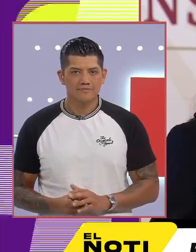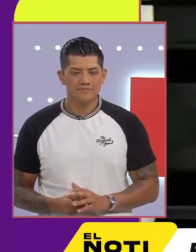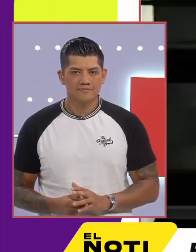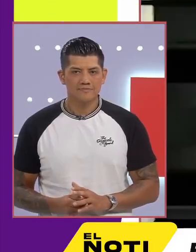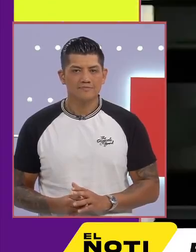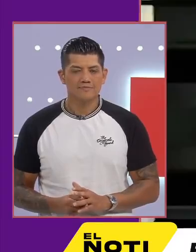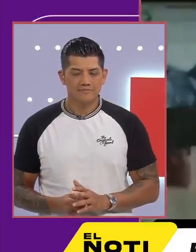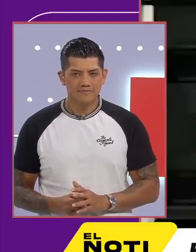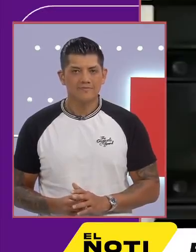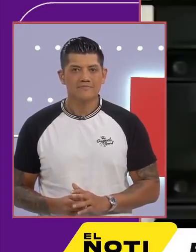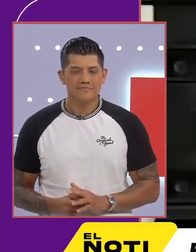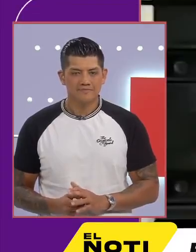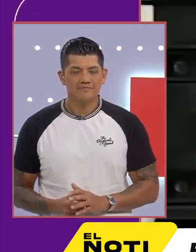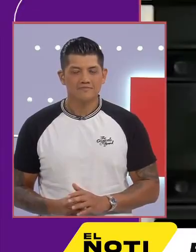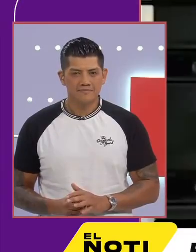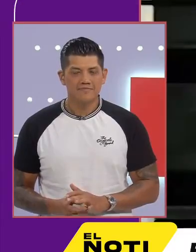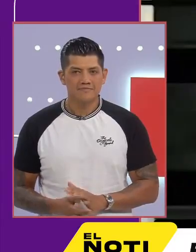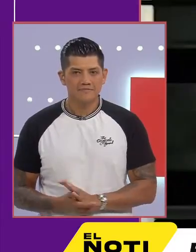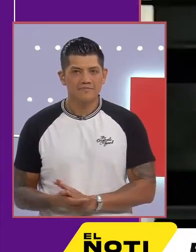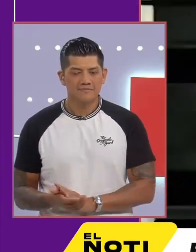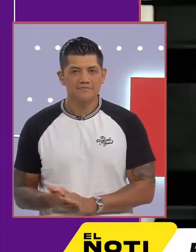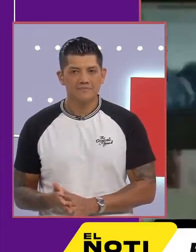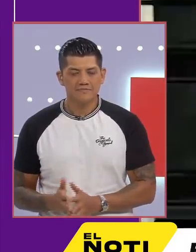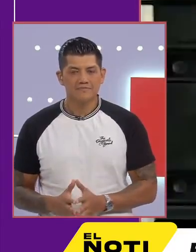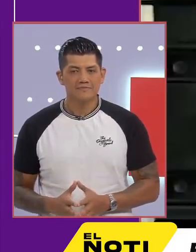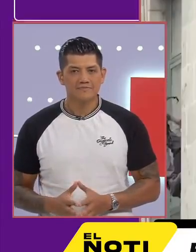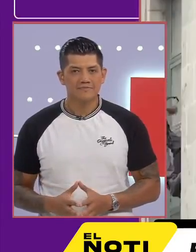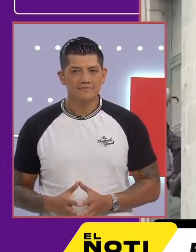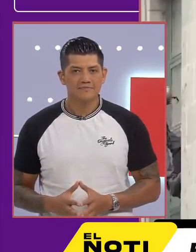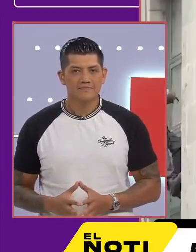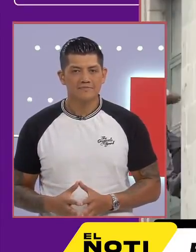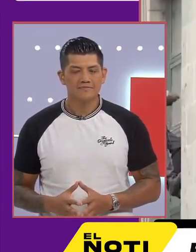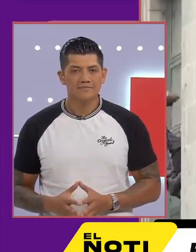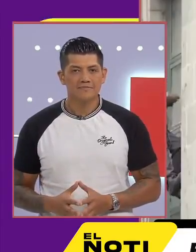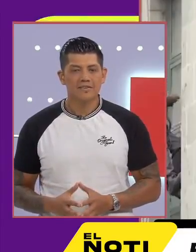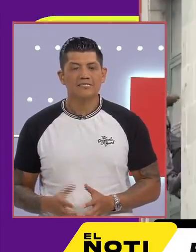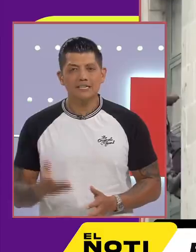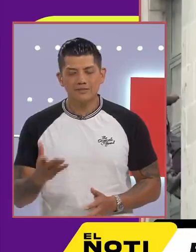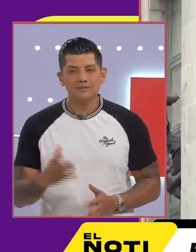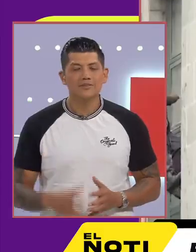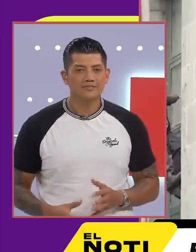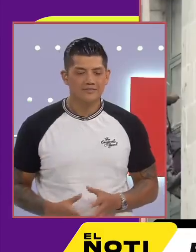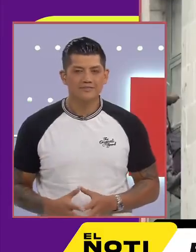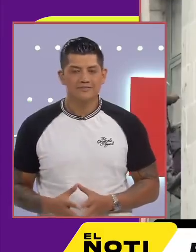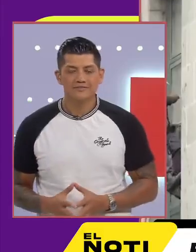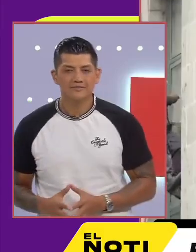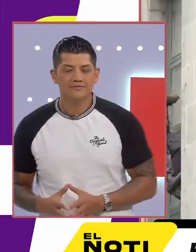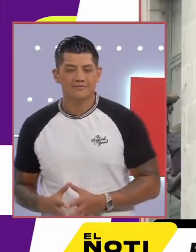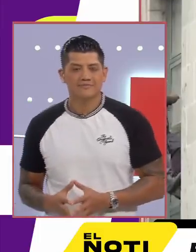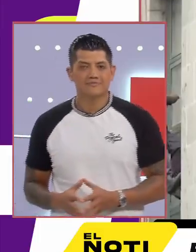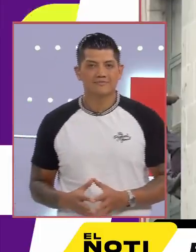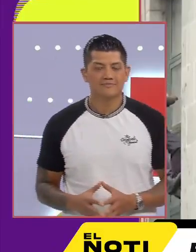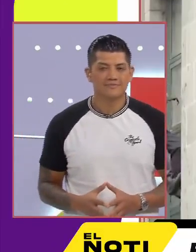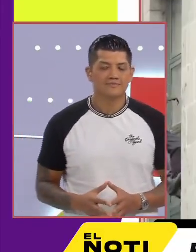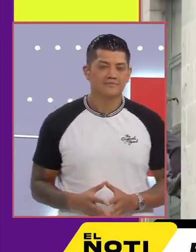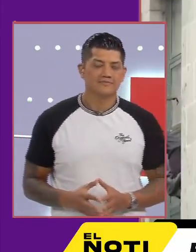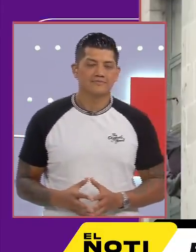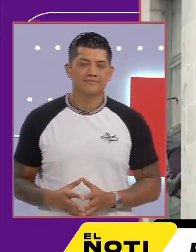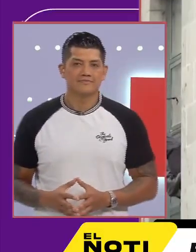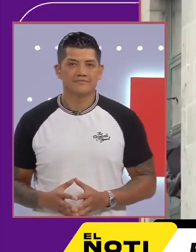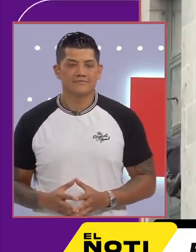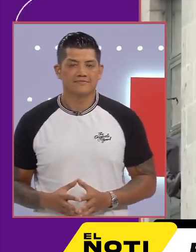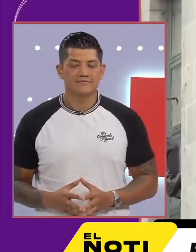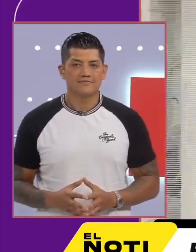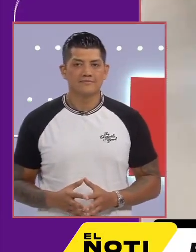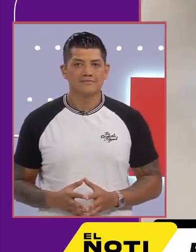uno, él primero parte diciendo quitarle a la sociedad la posibilidad de amparo. Y Exacto. se refiere a una discusión que